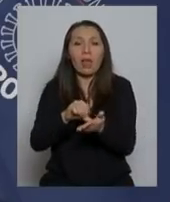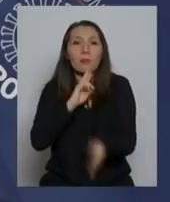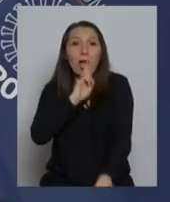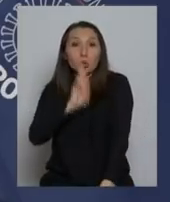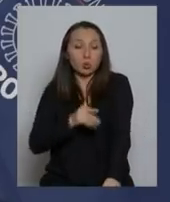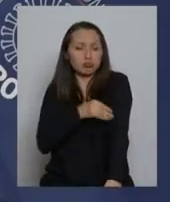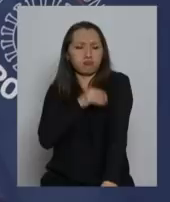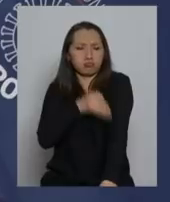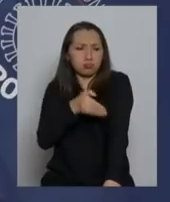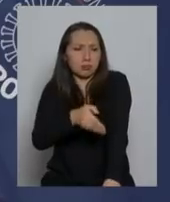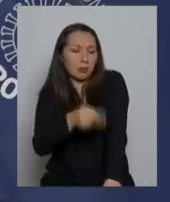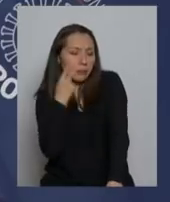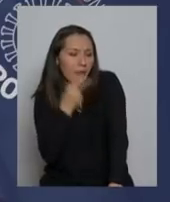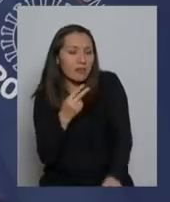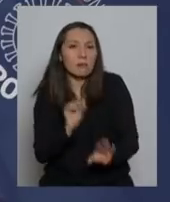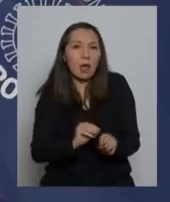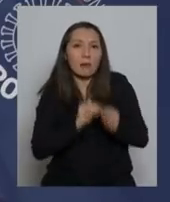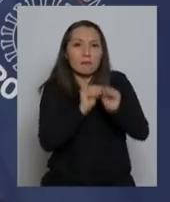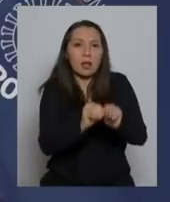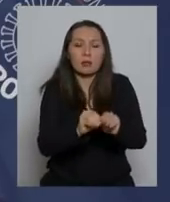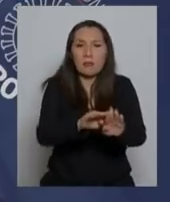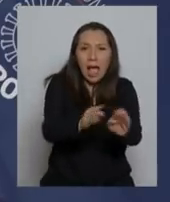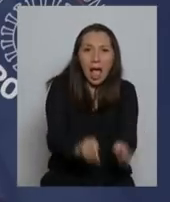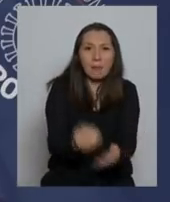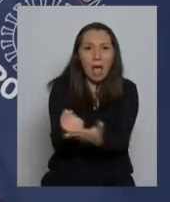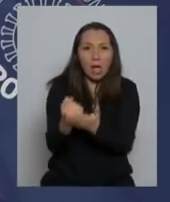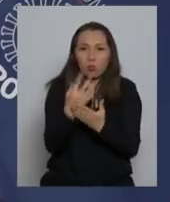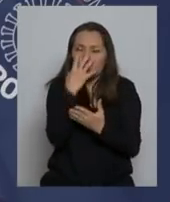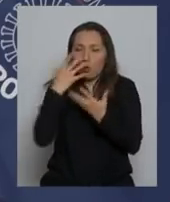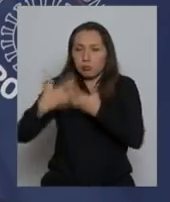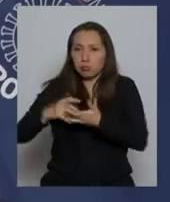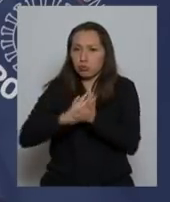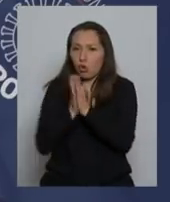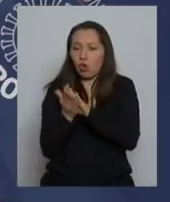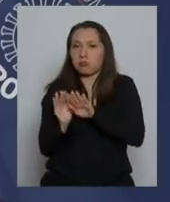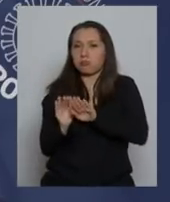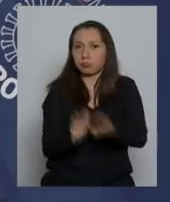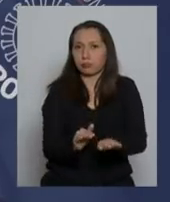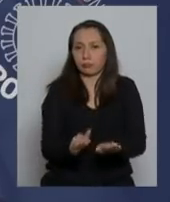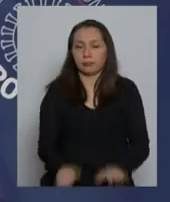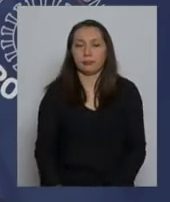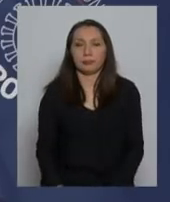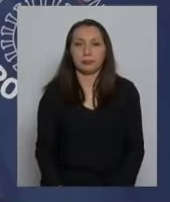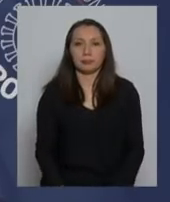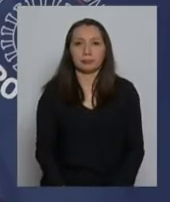sur del país para implementar todo el respaldo que se requiere.